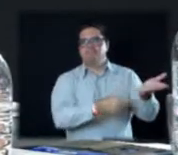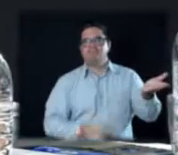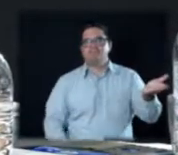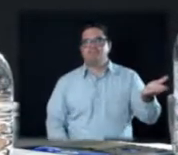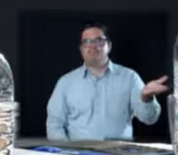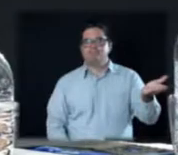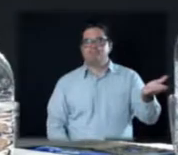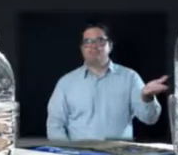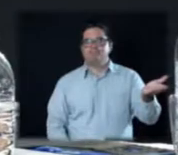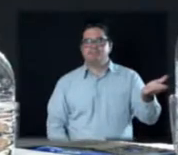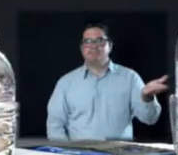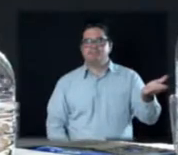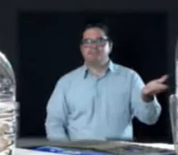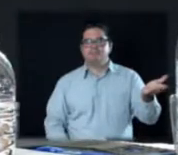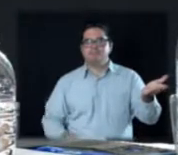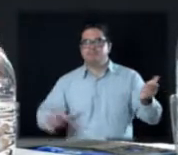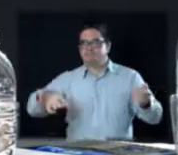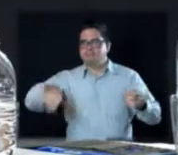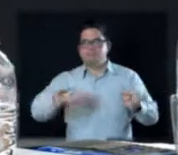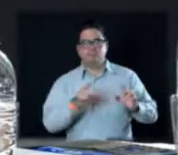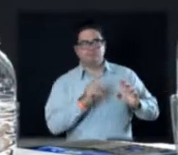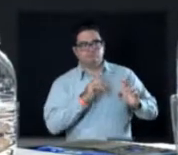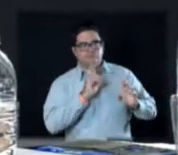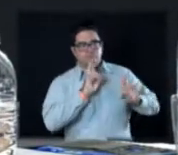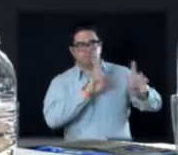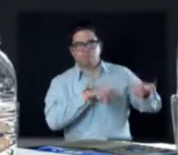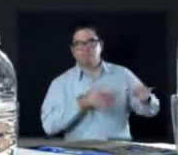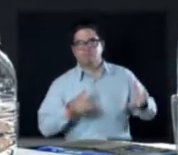deben contestarnos todo para asegurarnos de que